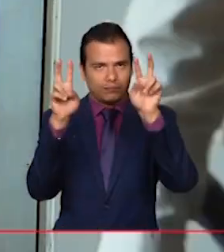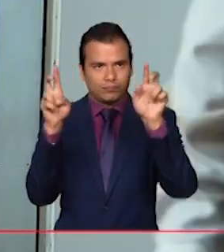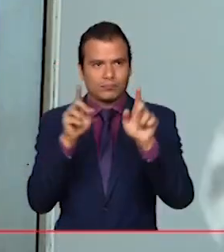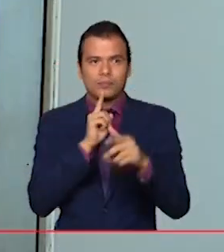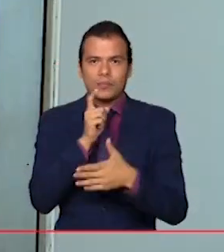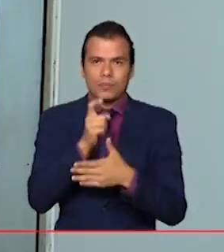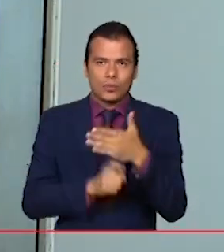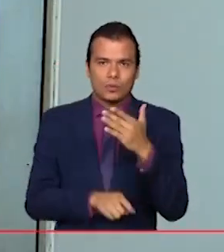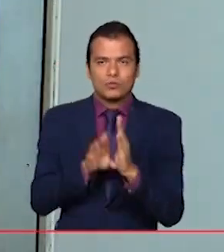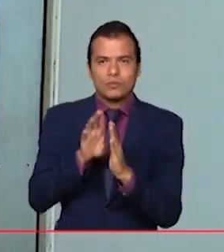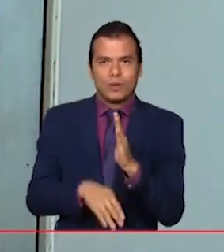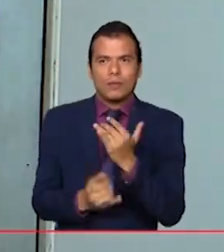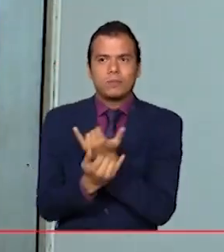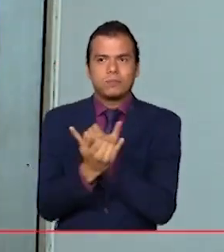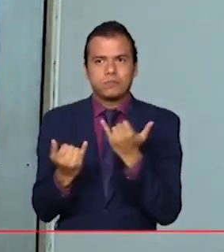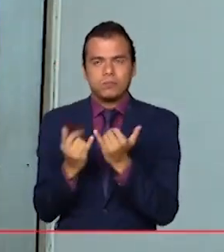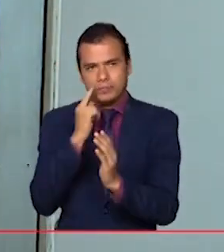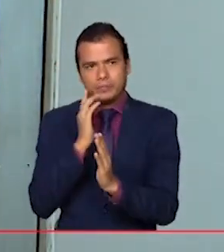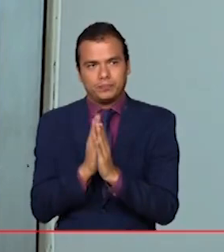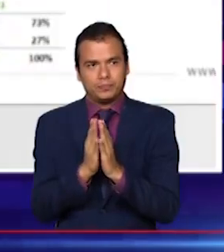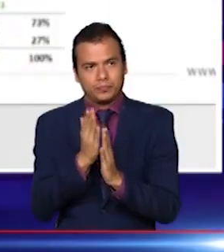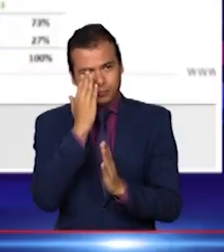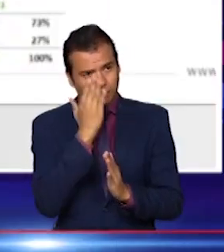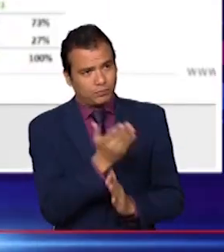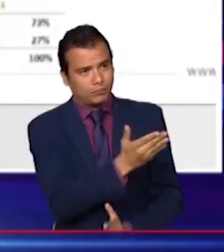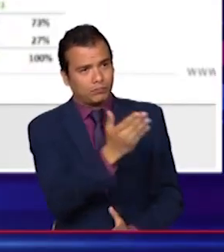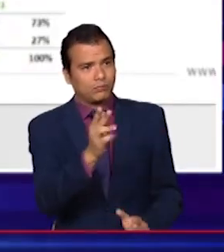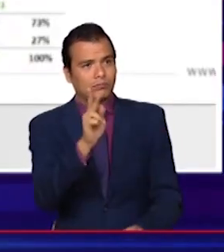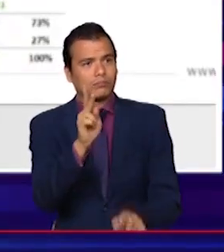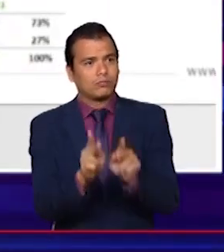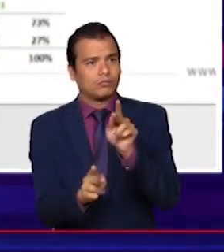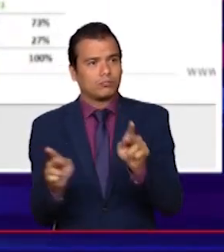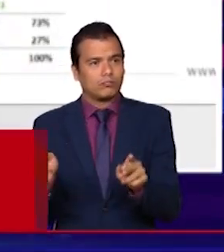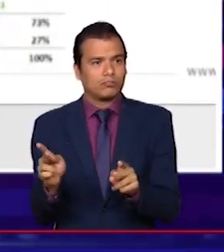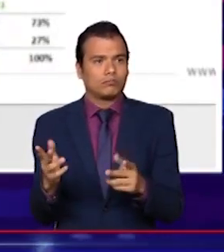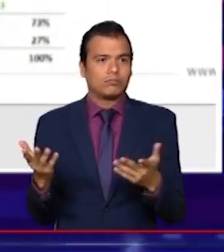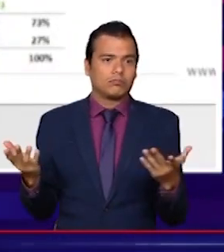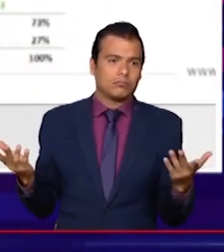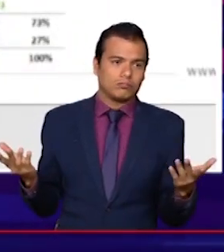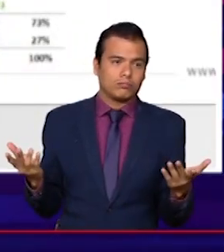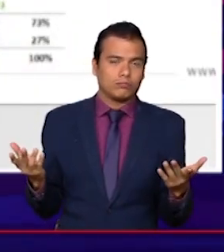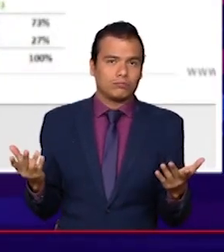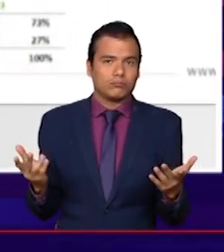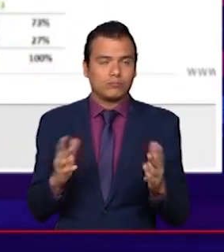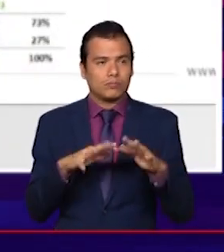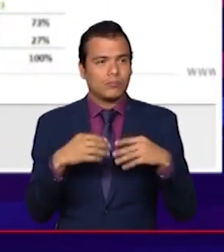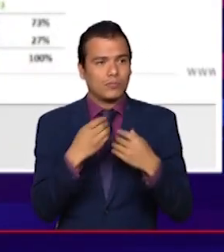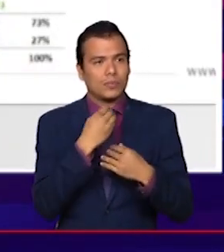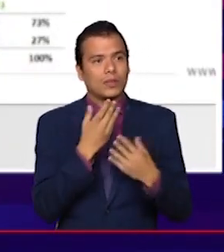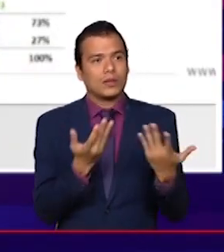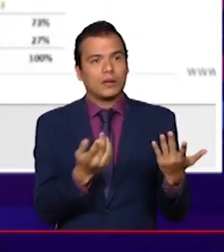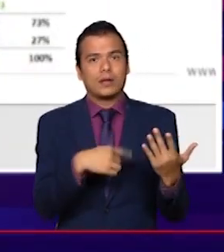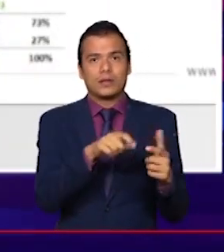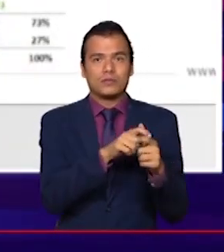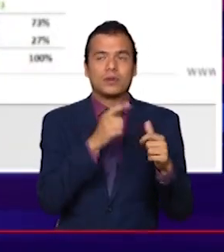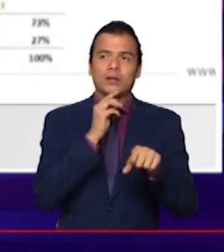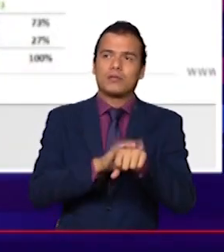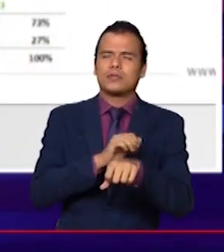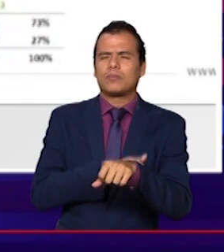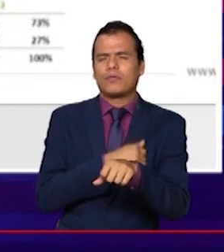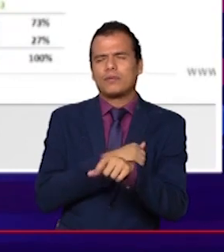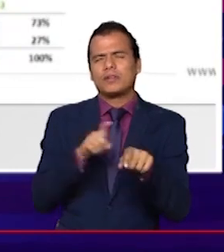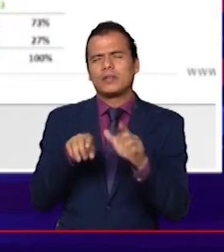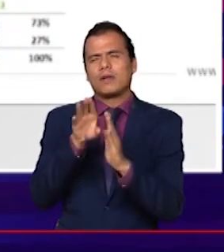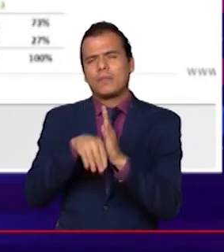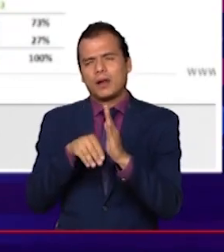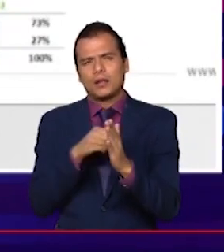papayazo tributario. Sé que a ustedes como concejales tal vez la gente se les aproxima y les dice, mire, yo pago, pero necesito que me hagan un papayazo,